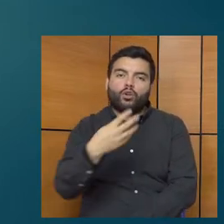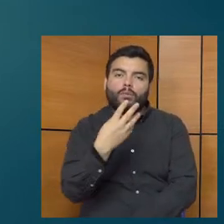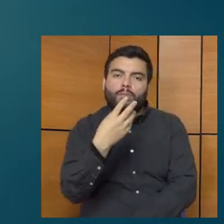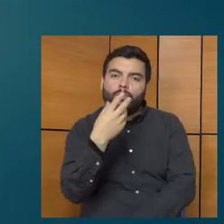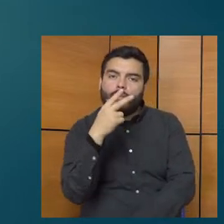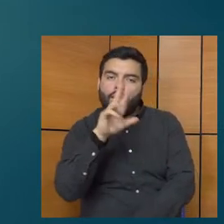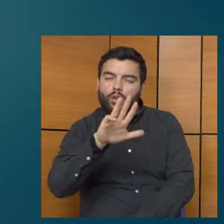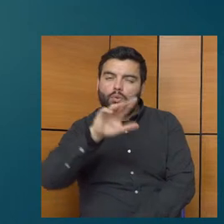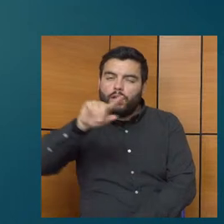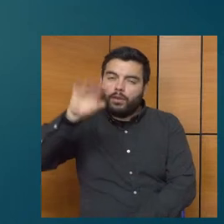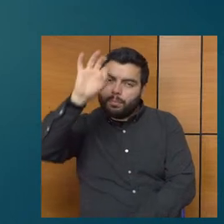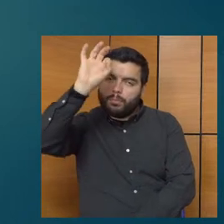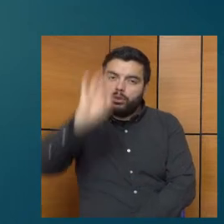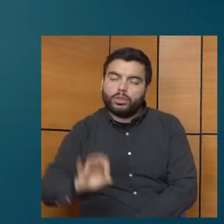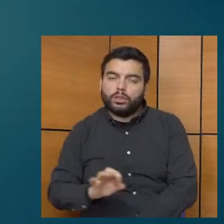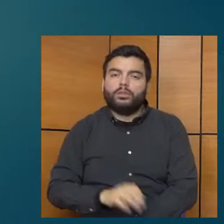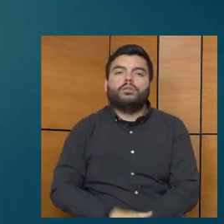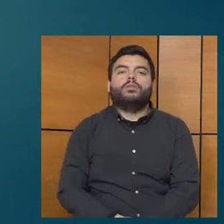lo usa.